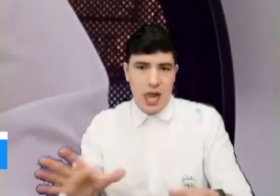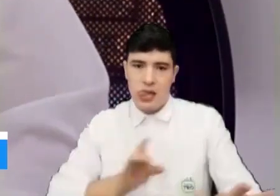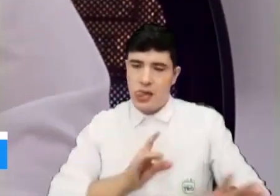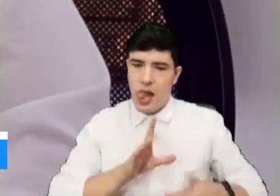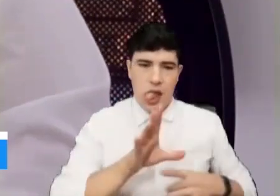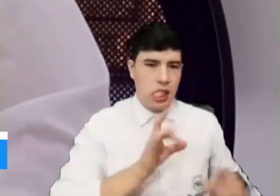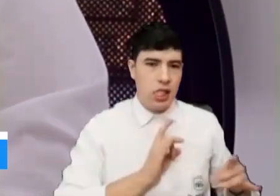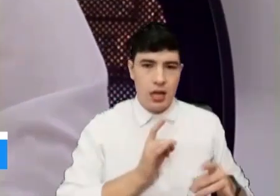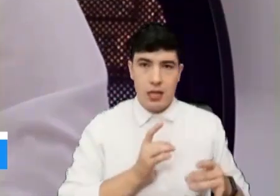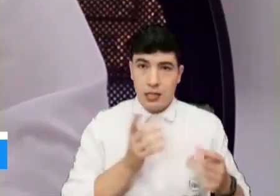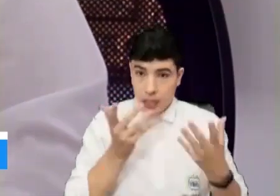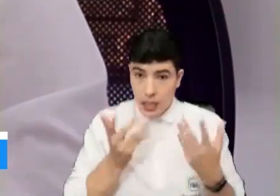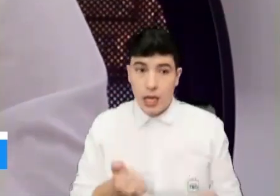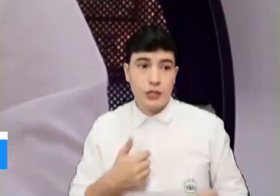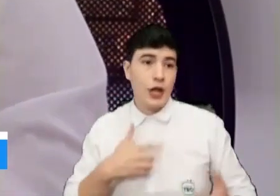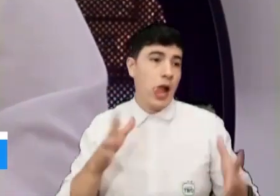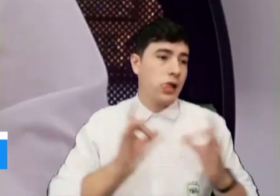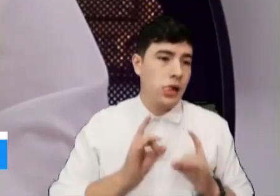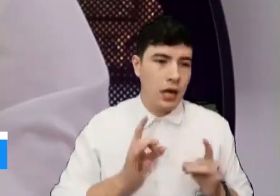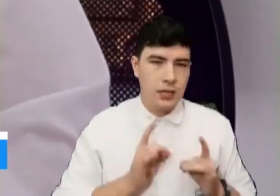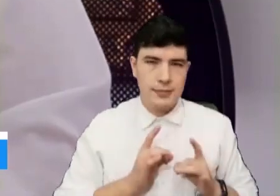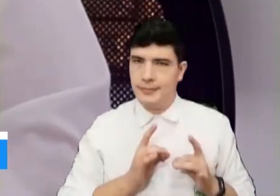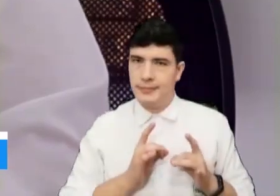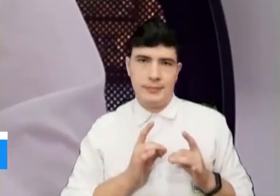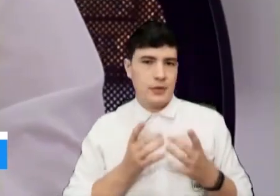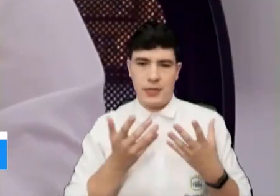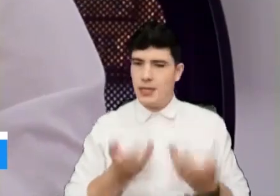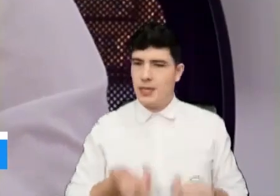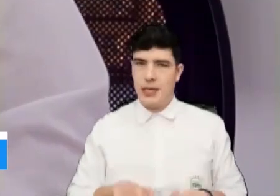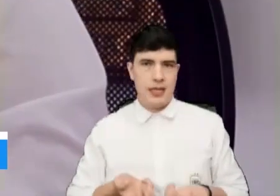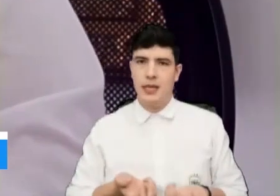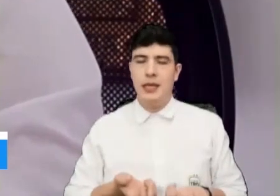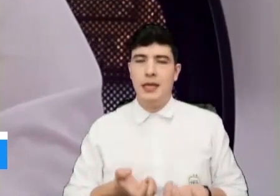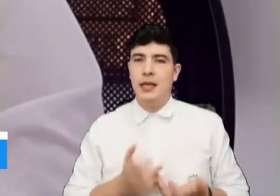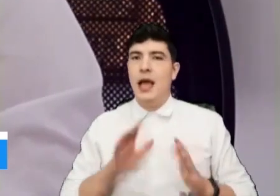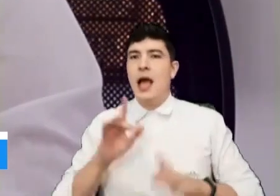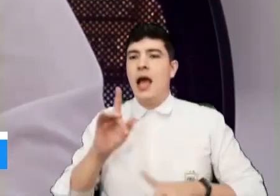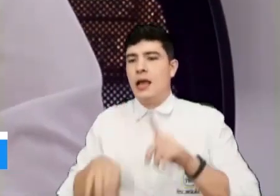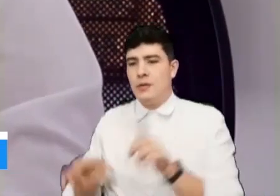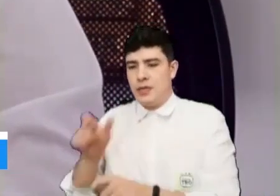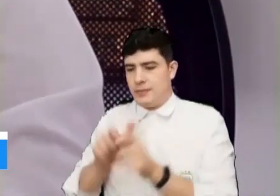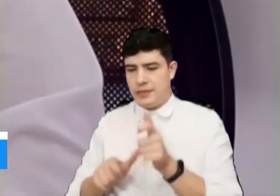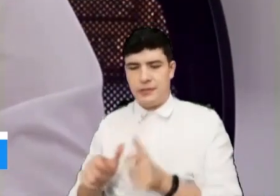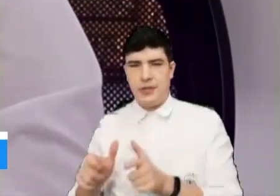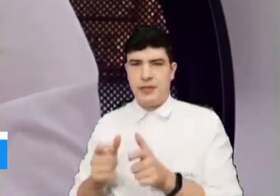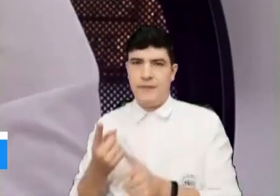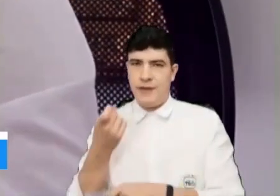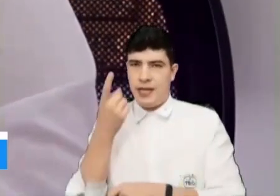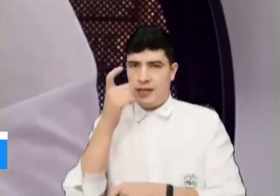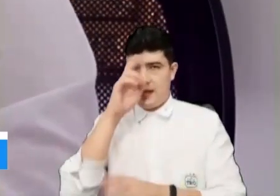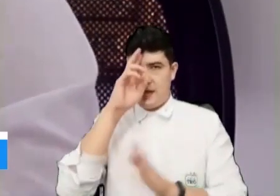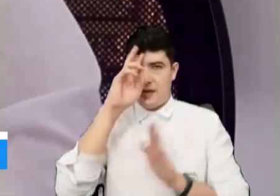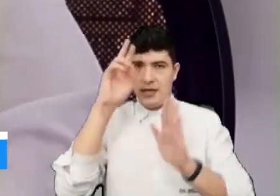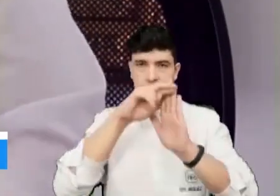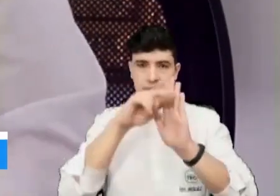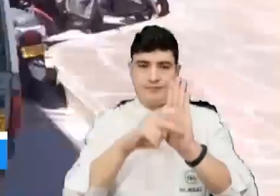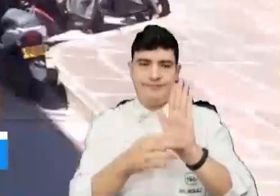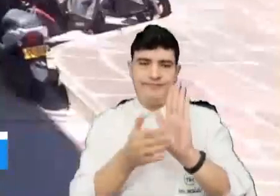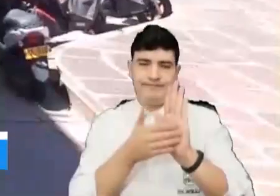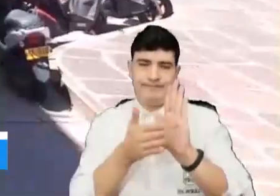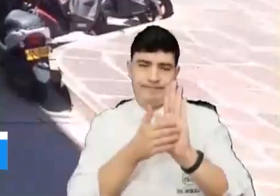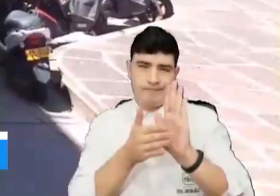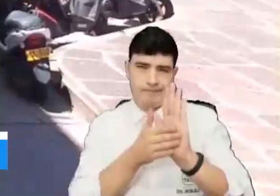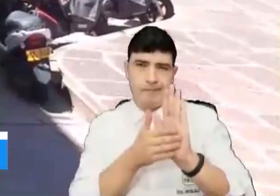gusto. Si bien es cierto, muchas personas no observan las medidas de bioseguridad que deben tener, no es porque se quieran